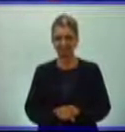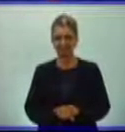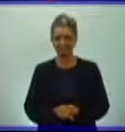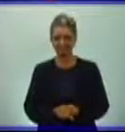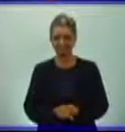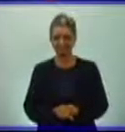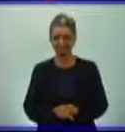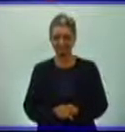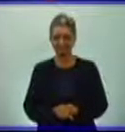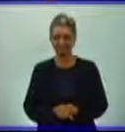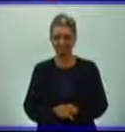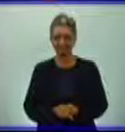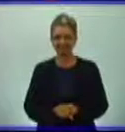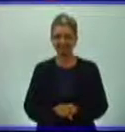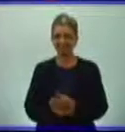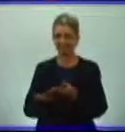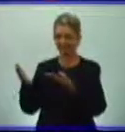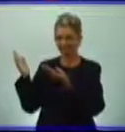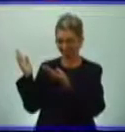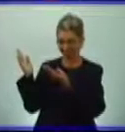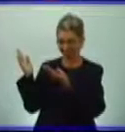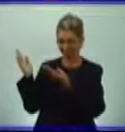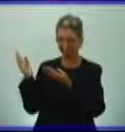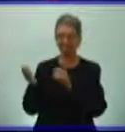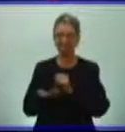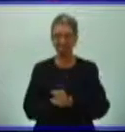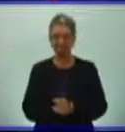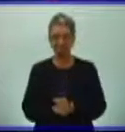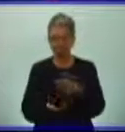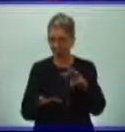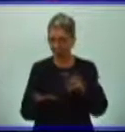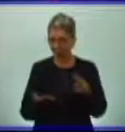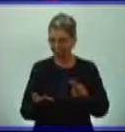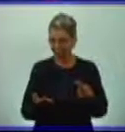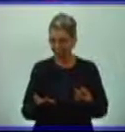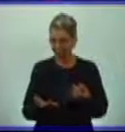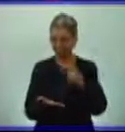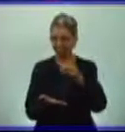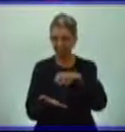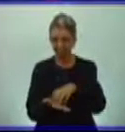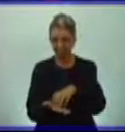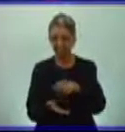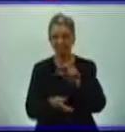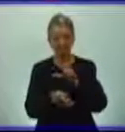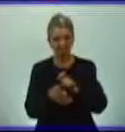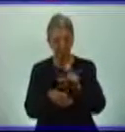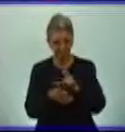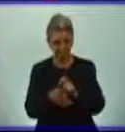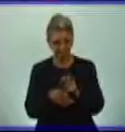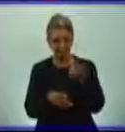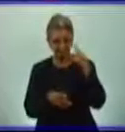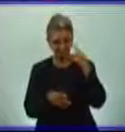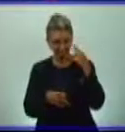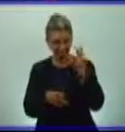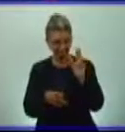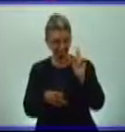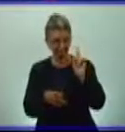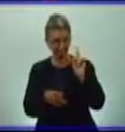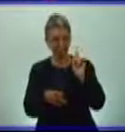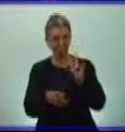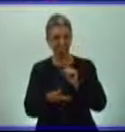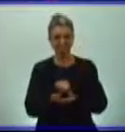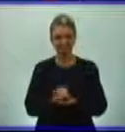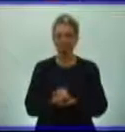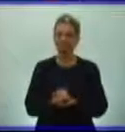Realizar dibujos donde reflejen ciudades y campos. Recuerden lo que hemos hablado de las ciudades y lo que